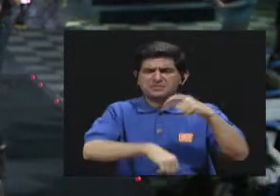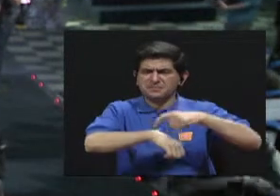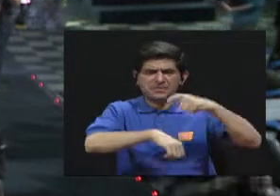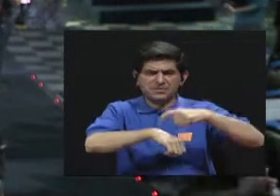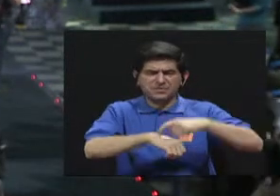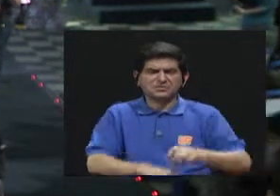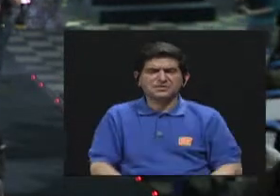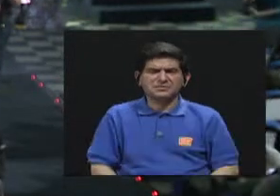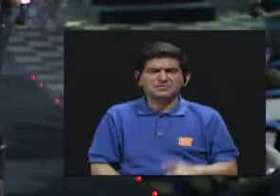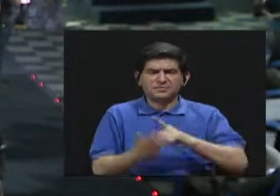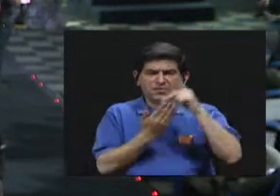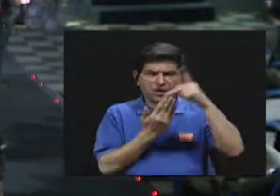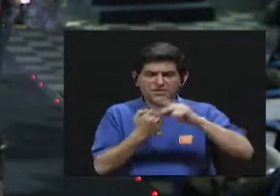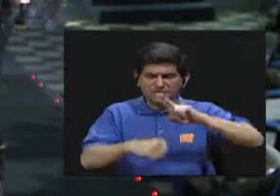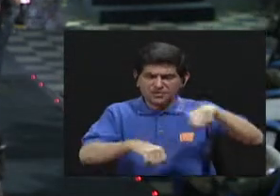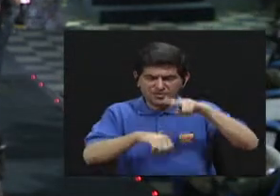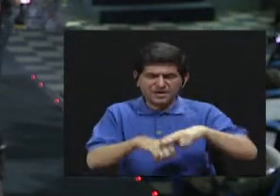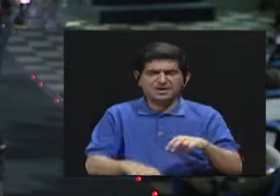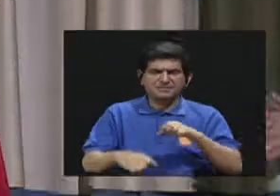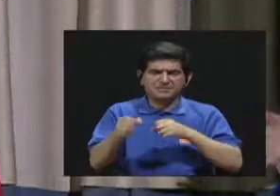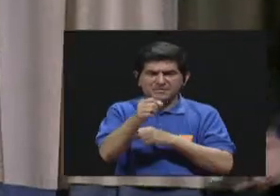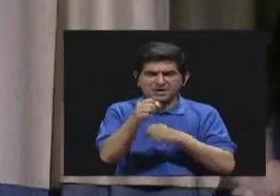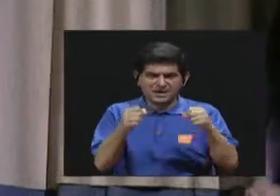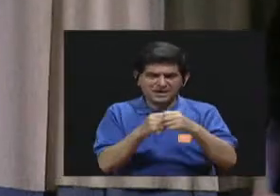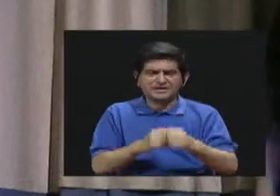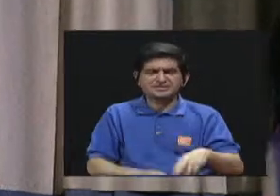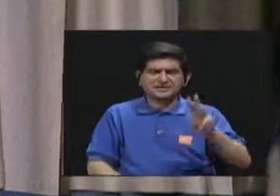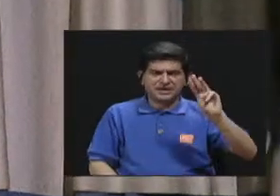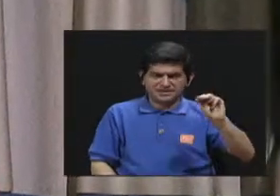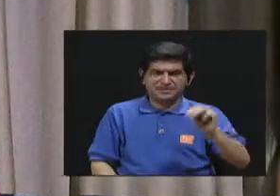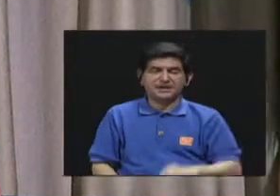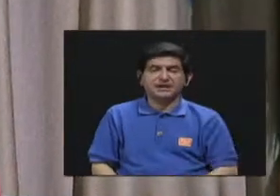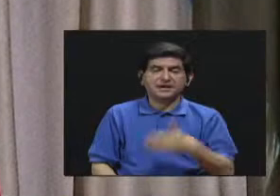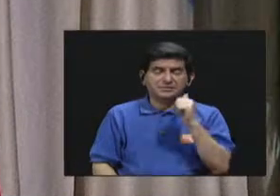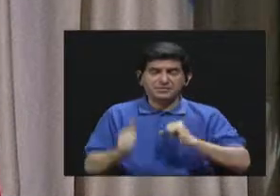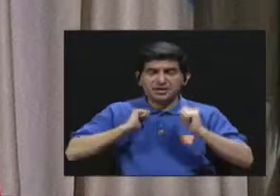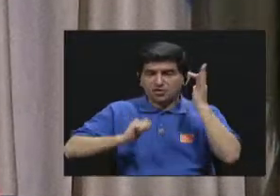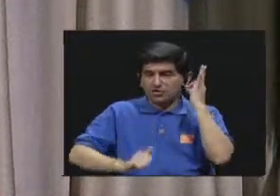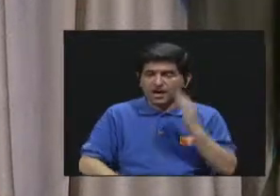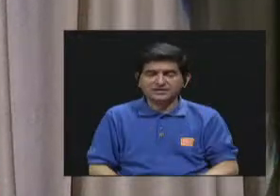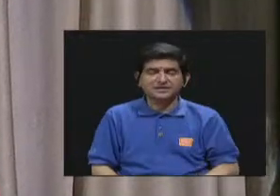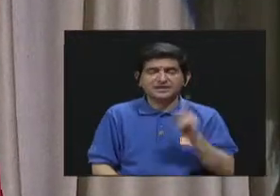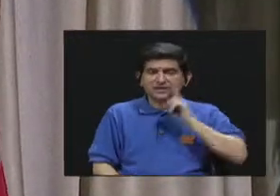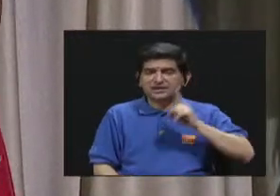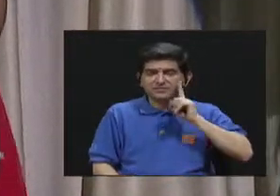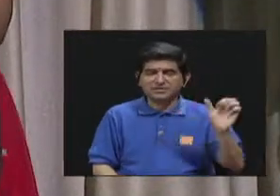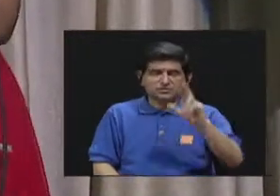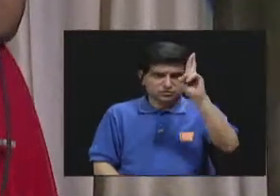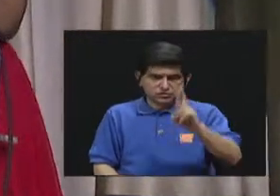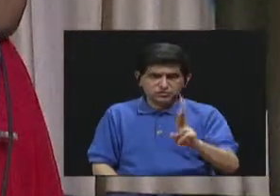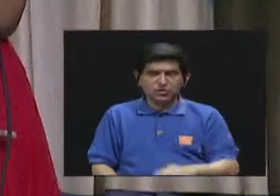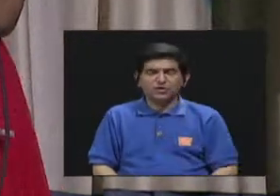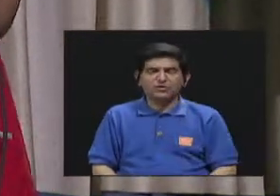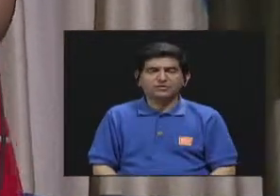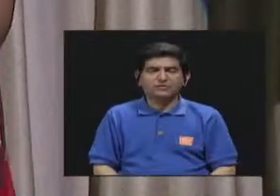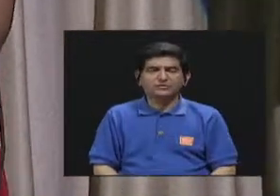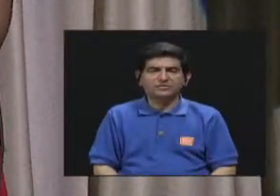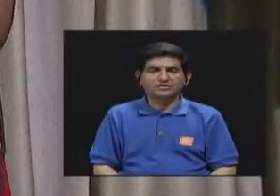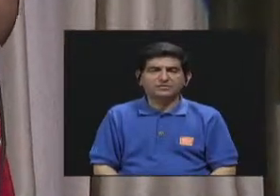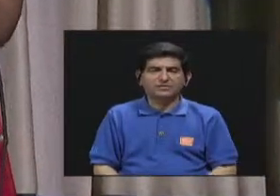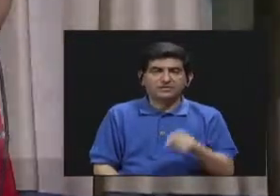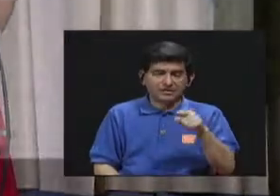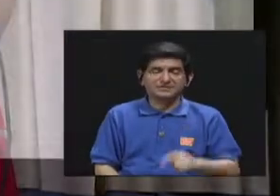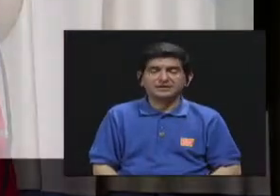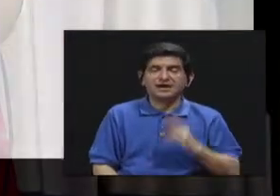en programación regular en el cine de Magali, según mejor nos enteramos. Mejor actriz de largometraje, bueno, ficción ganó. Mejor actriz, obviamente. Esther Lowe, de Rosado